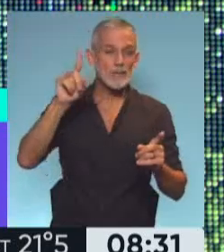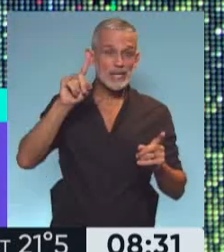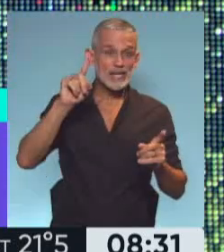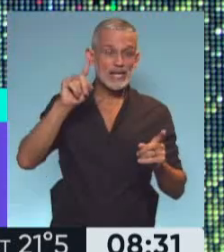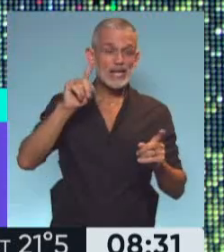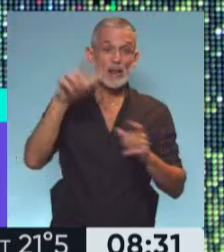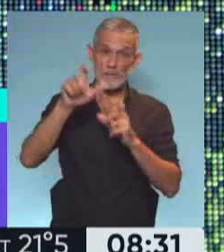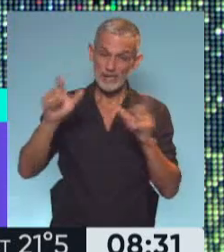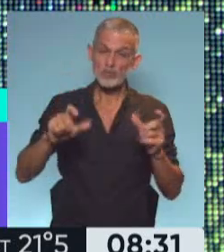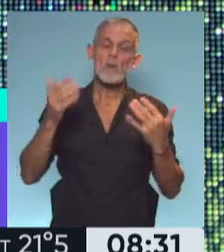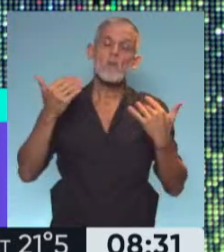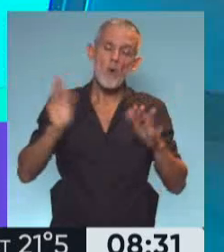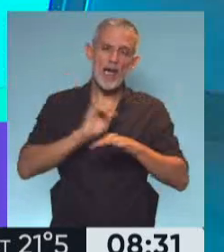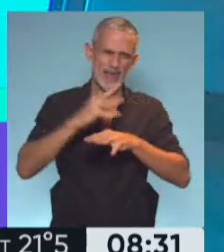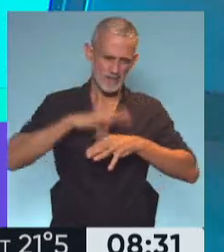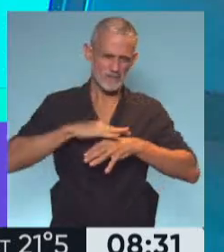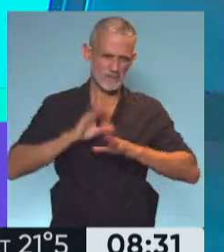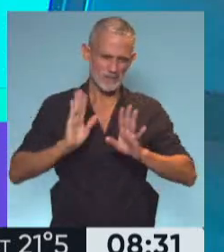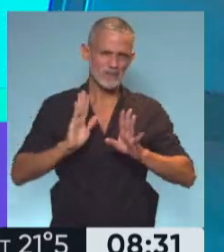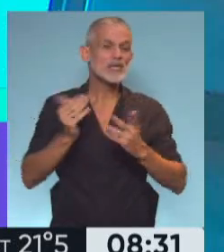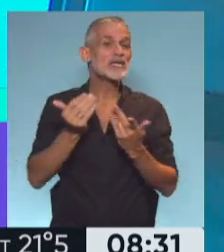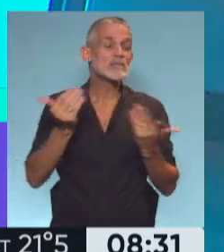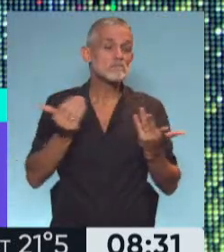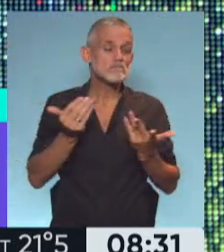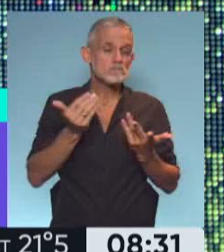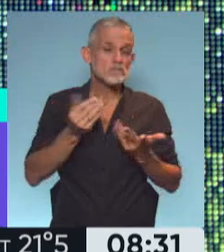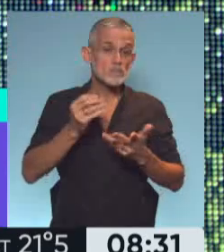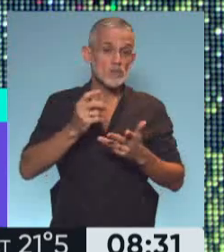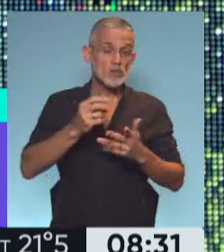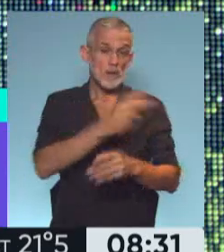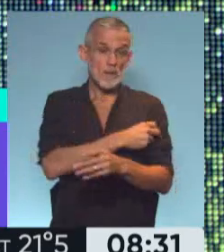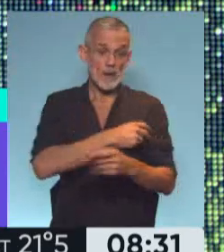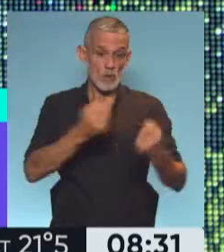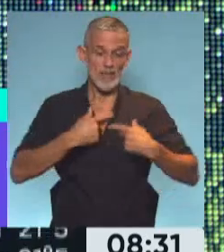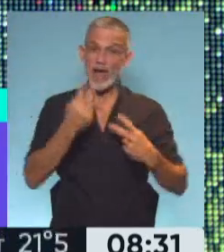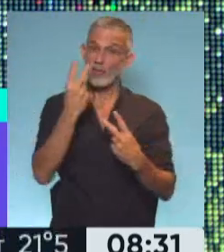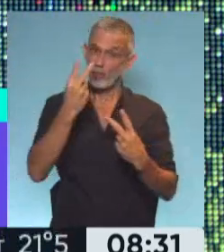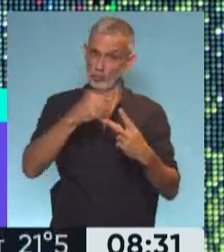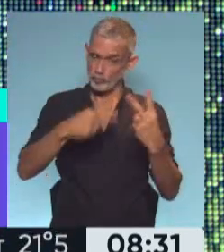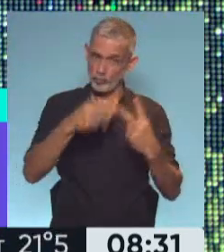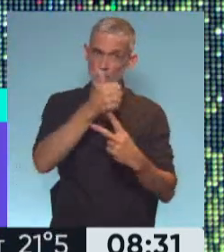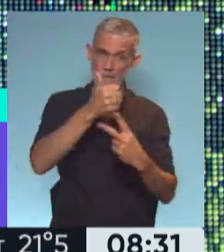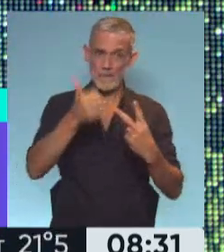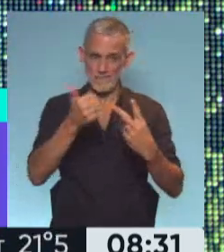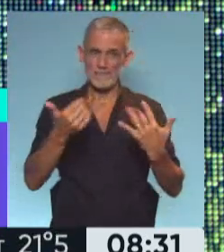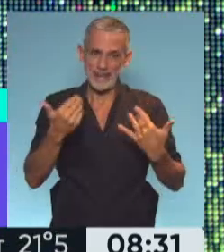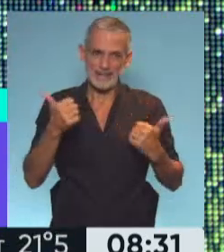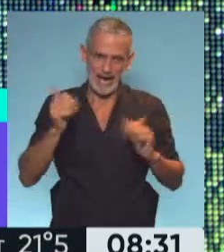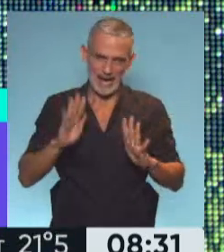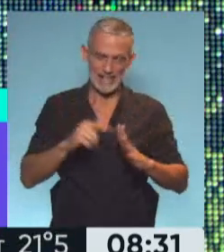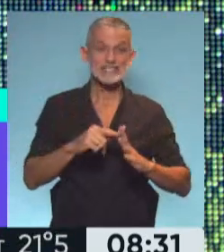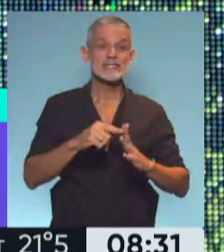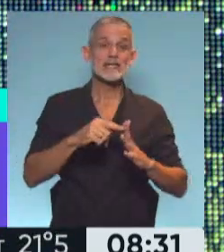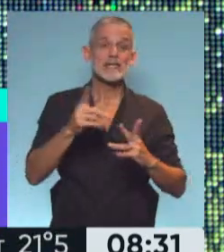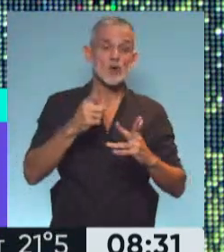personas que podrían infectarse. ¿Y qué le pasa a esa persona que se infecta? El punto es que las vacunas nos ofrecen 2 ventajas. La primera ventaja es que